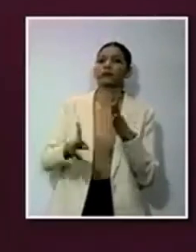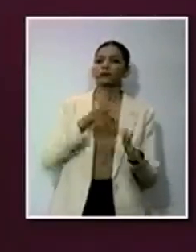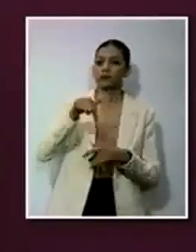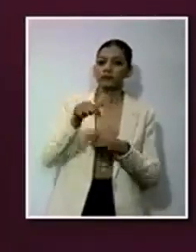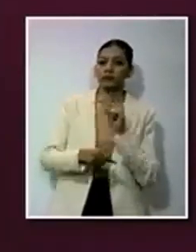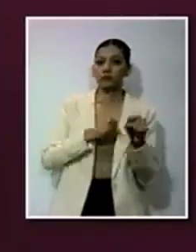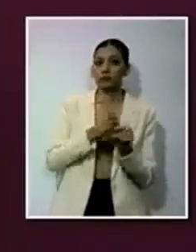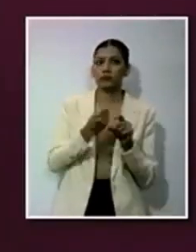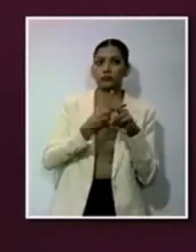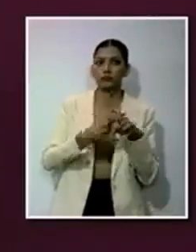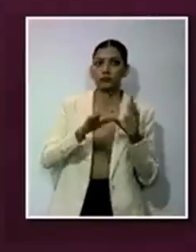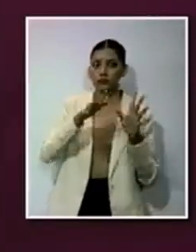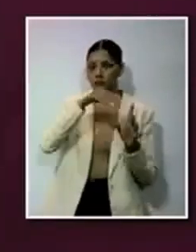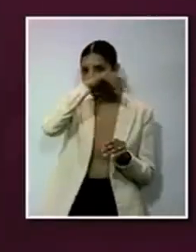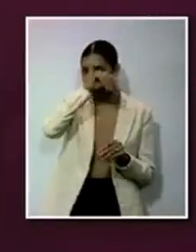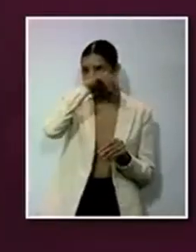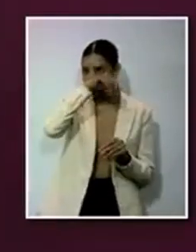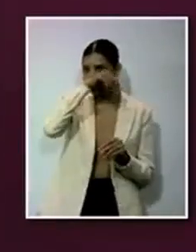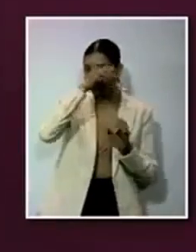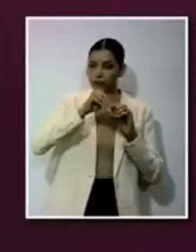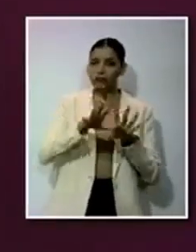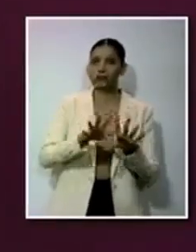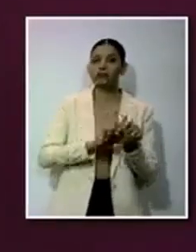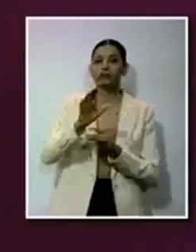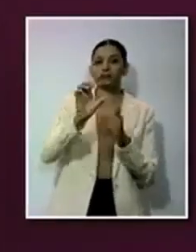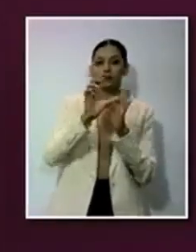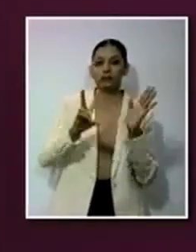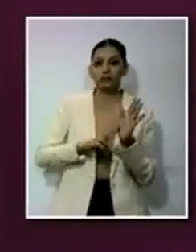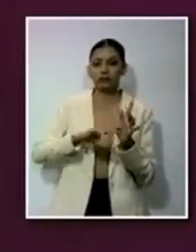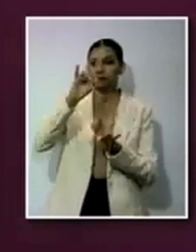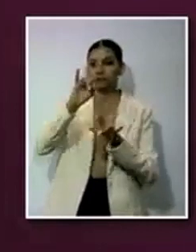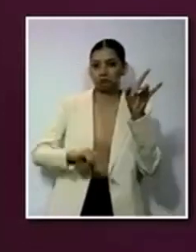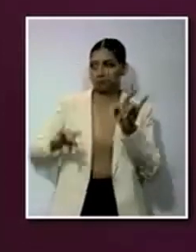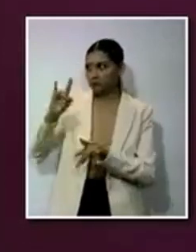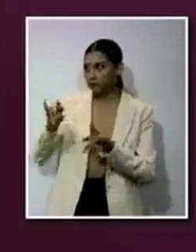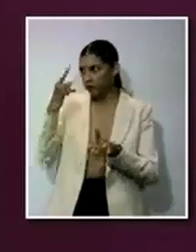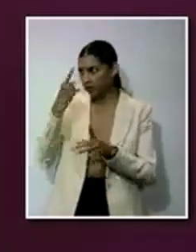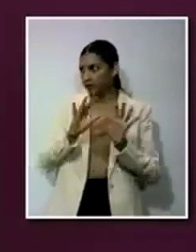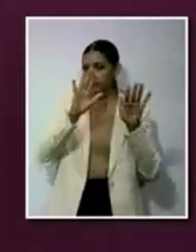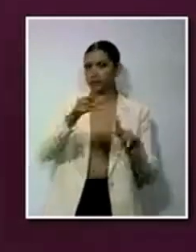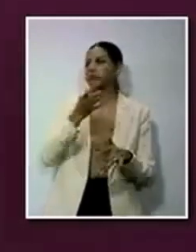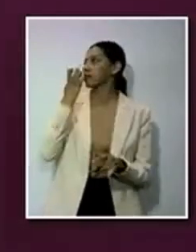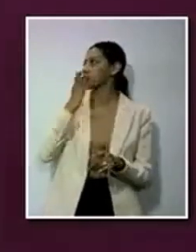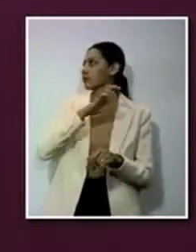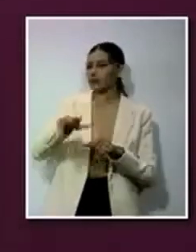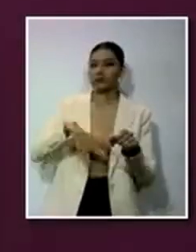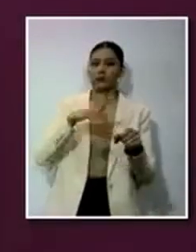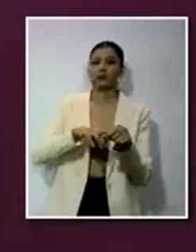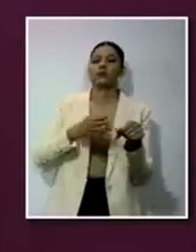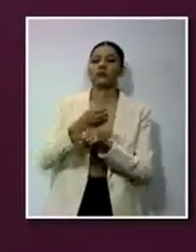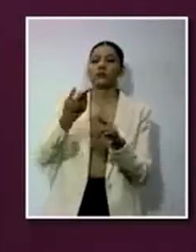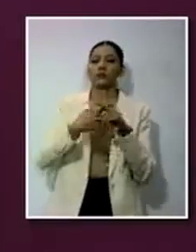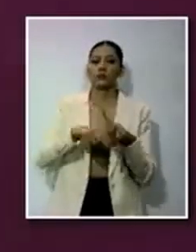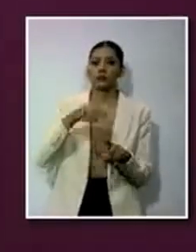La titular del Instituto de Educación Media Superior y Superior del Estado de Michoacán, Mariana Sosa Olmeda, informó que la convocatoria abierta para